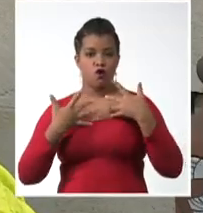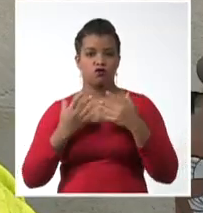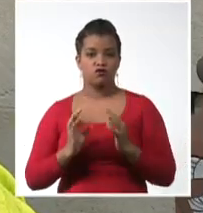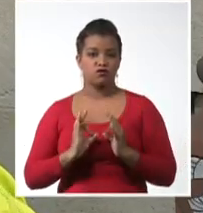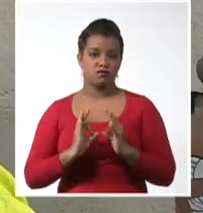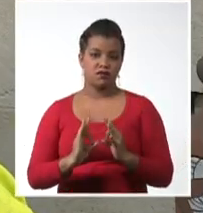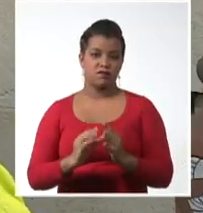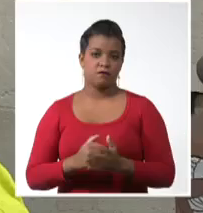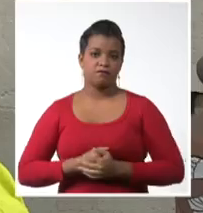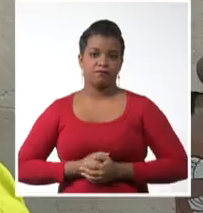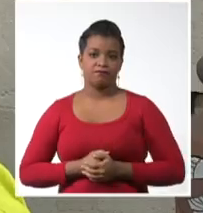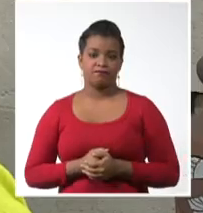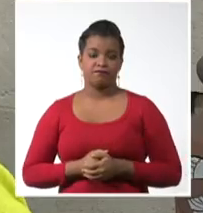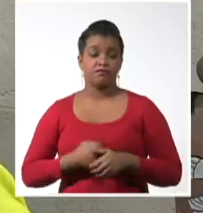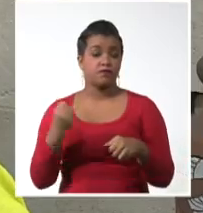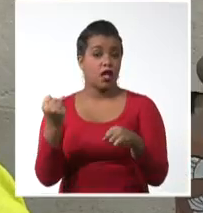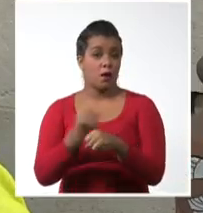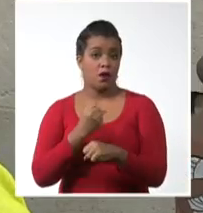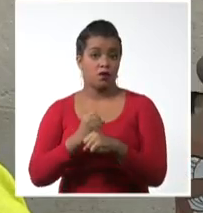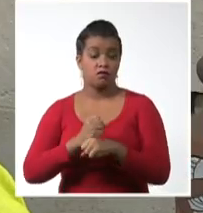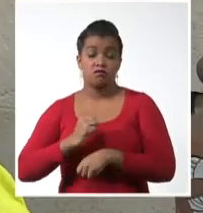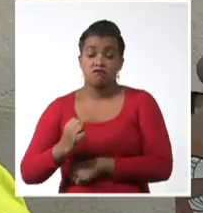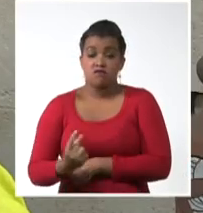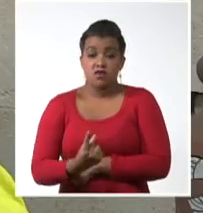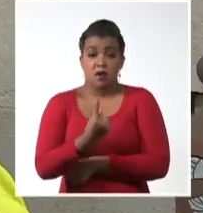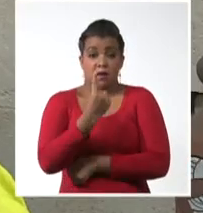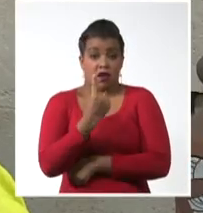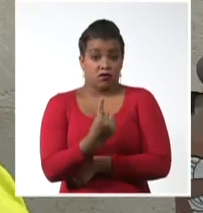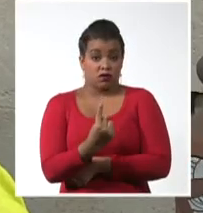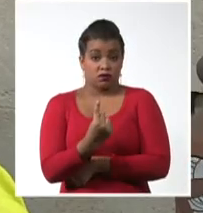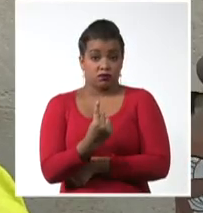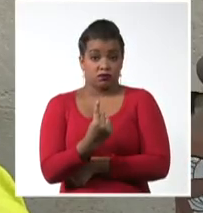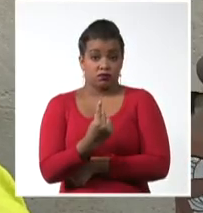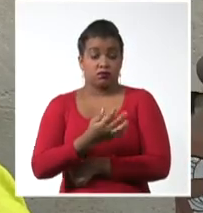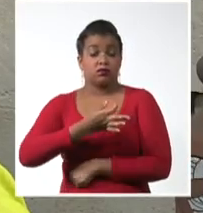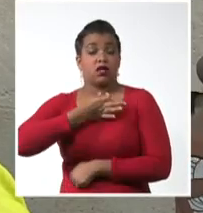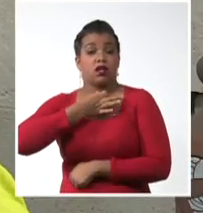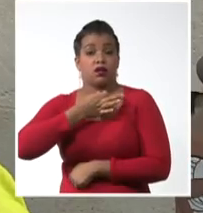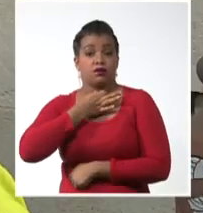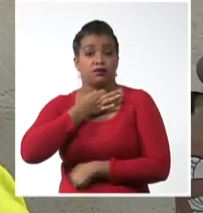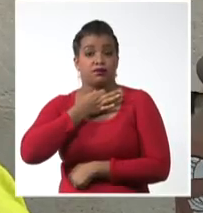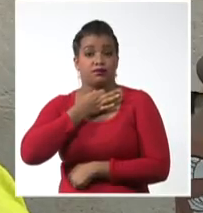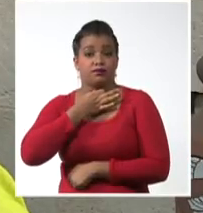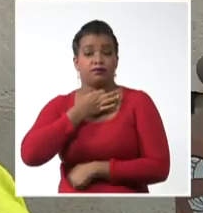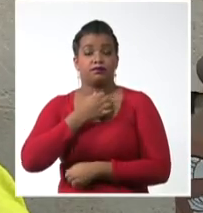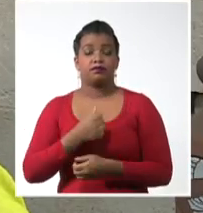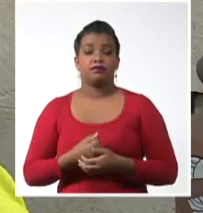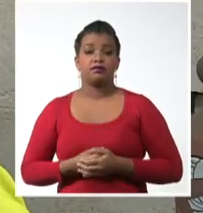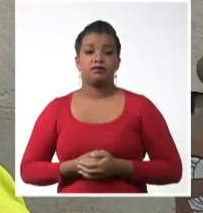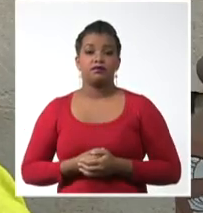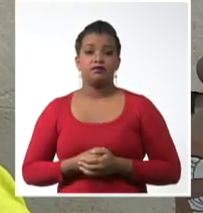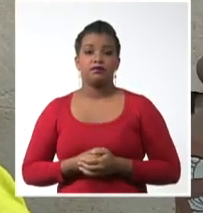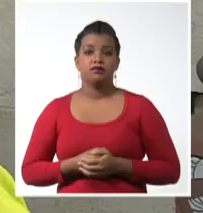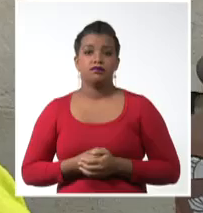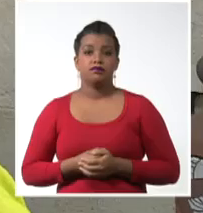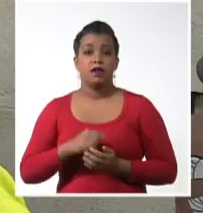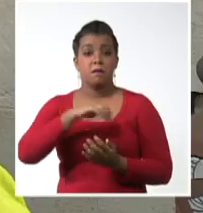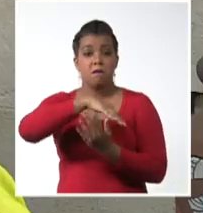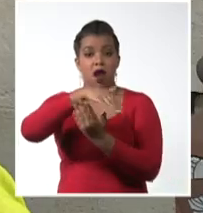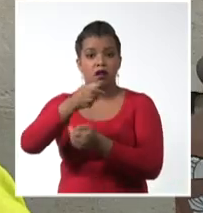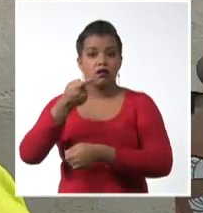concepto. Por primera vez en el mundo, la televisión fue un